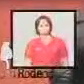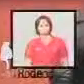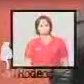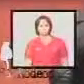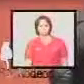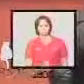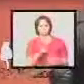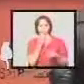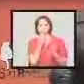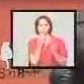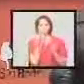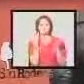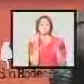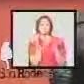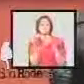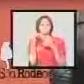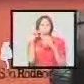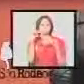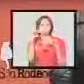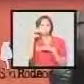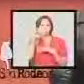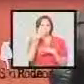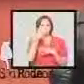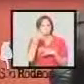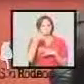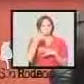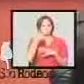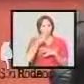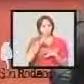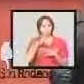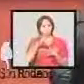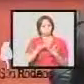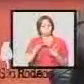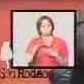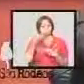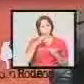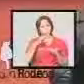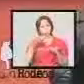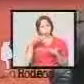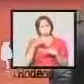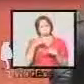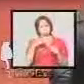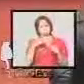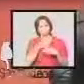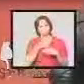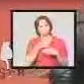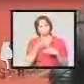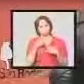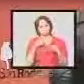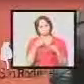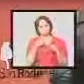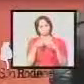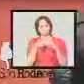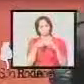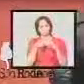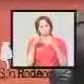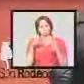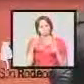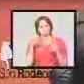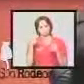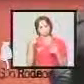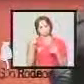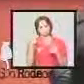que pasa es con el nivel de ingreso que el señor nos dice, creo que es hacerle un daño, darle un crédito a una persona con un